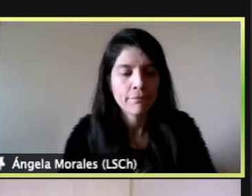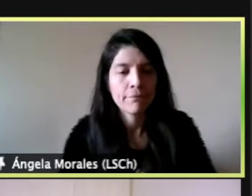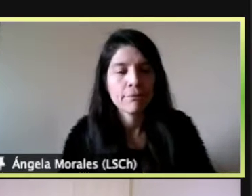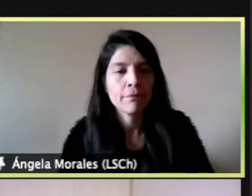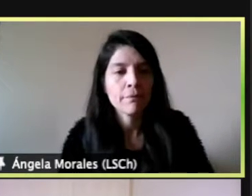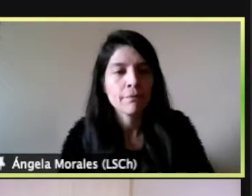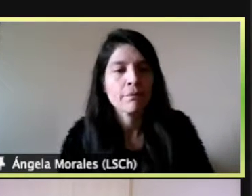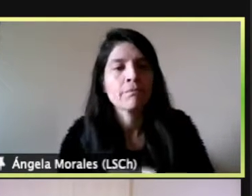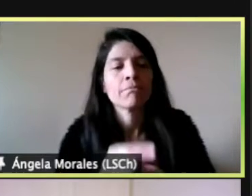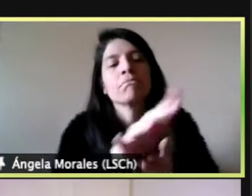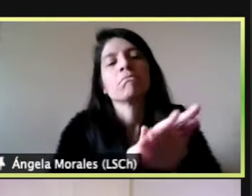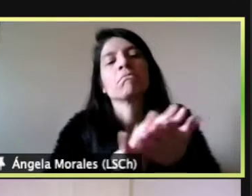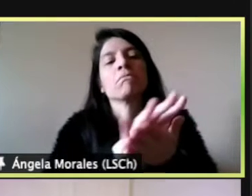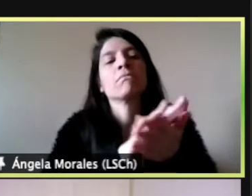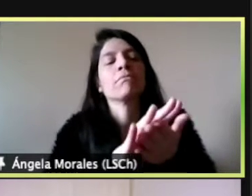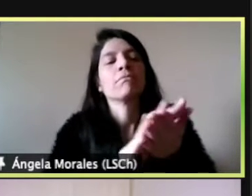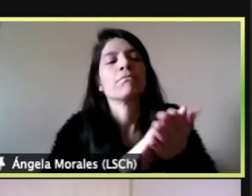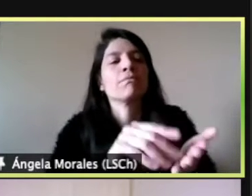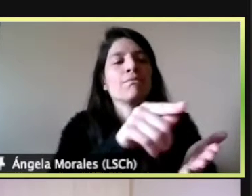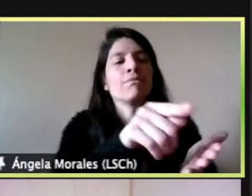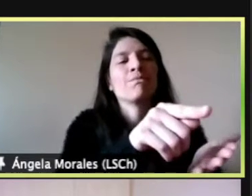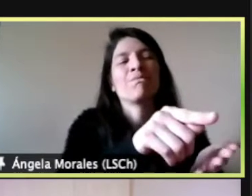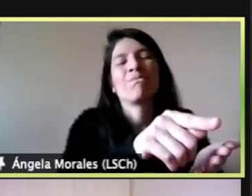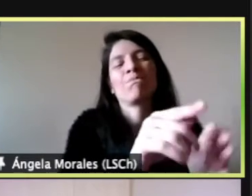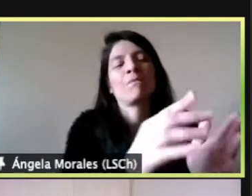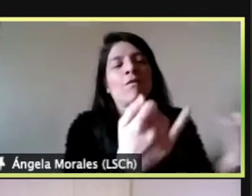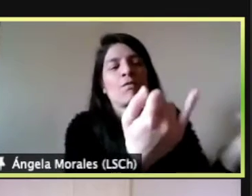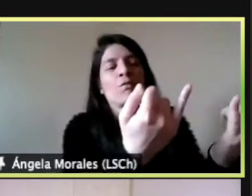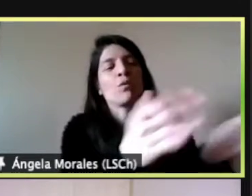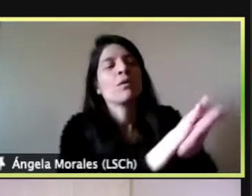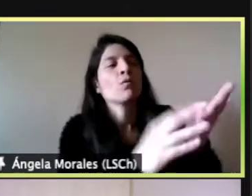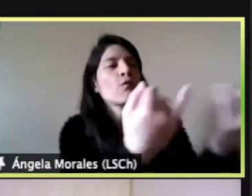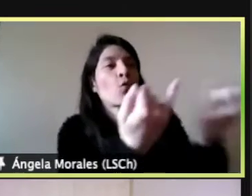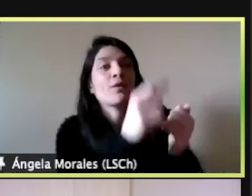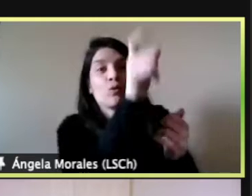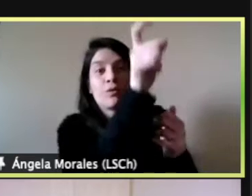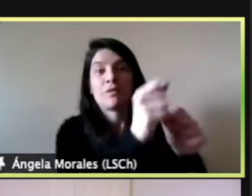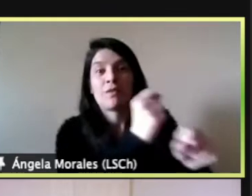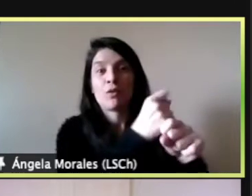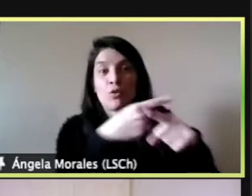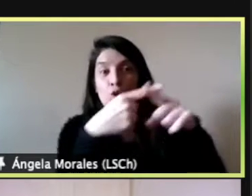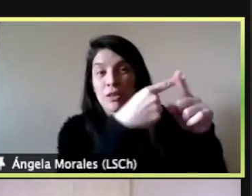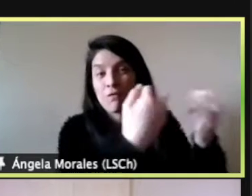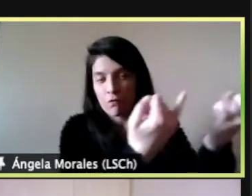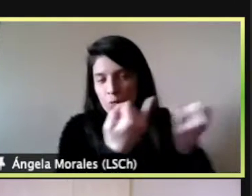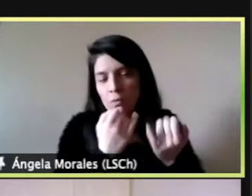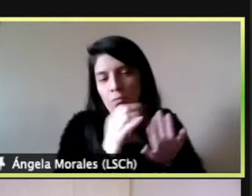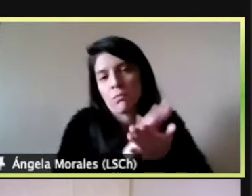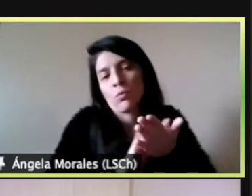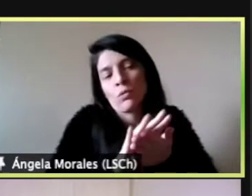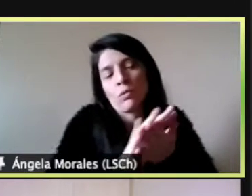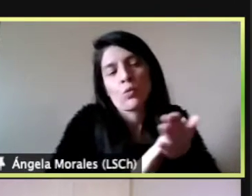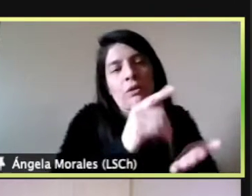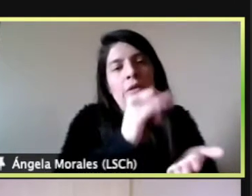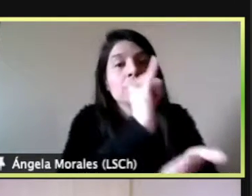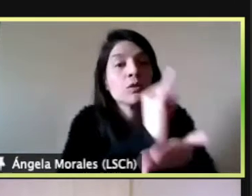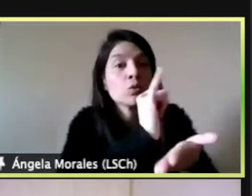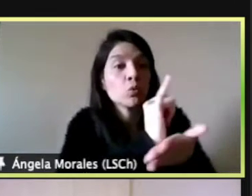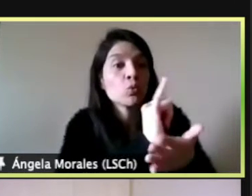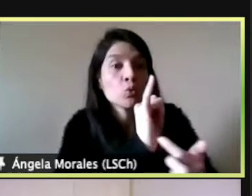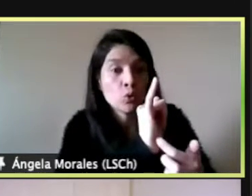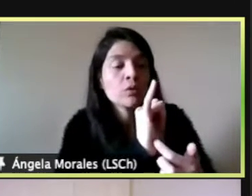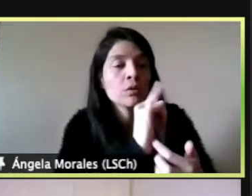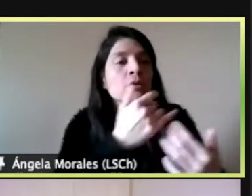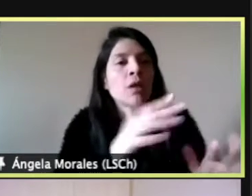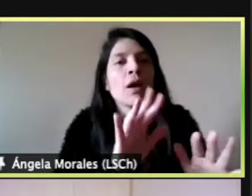trabajador social. Supongamos que en esta institución, en los 20 años que ha estado, han pasado